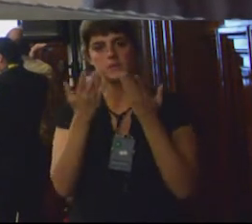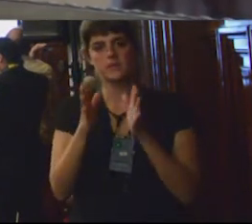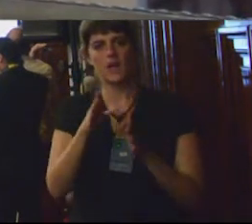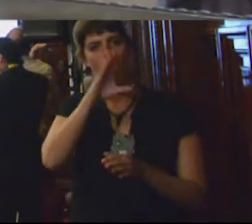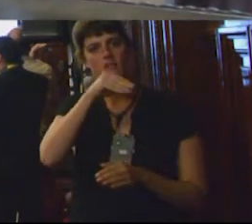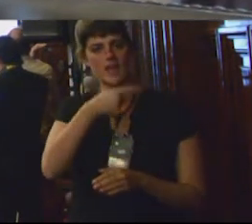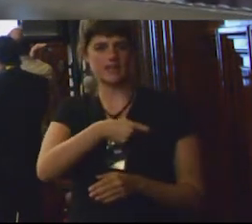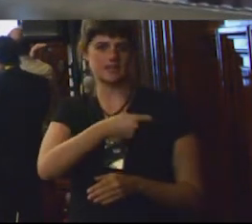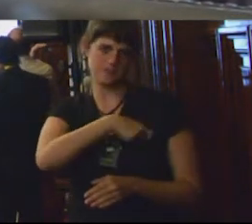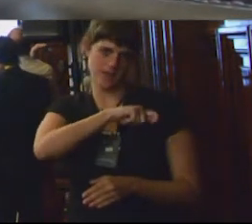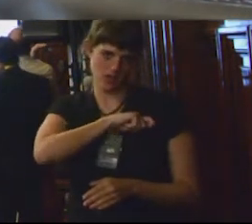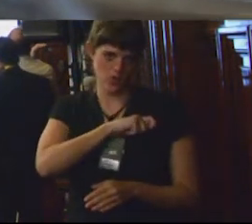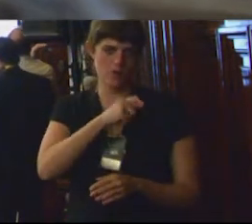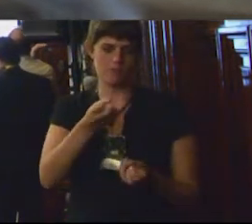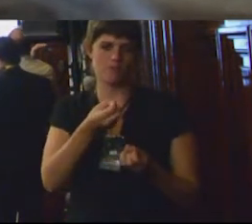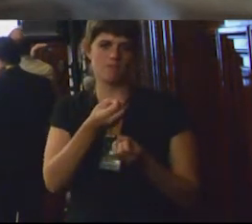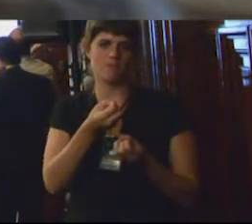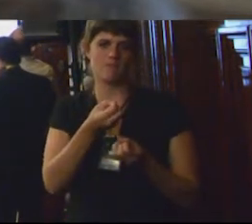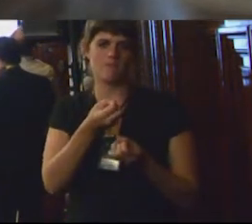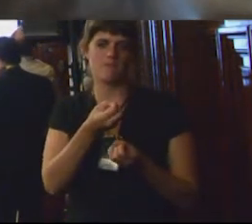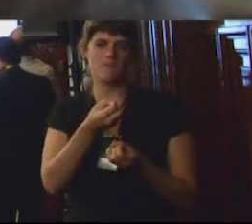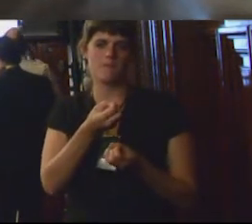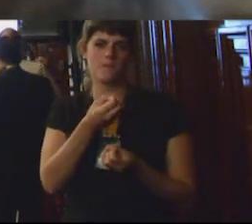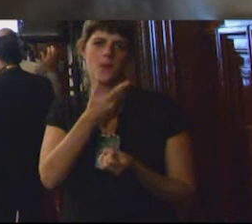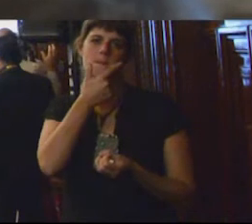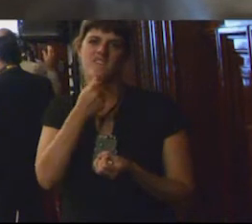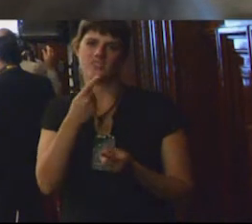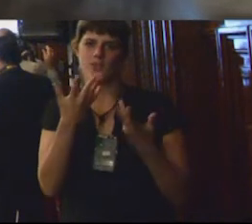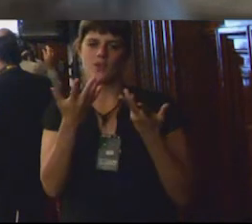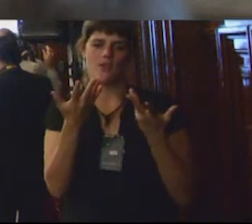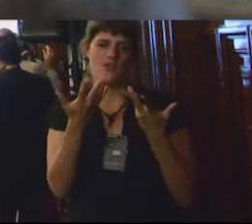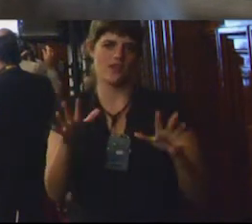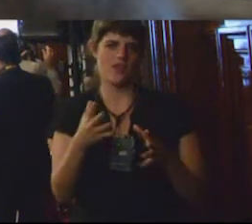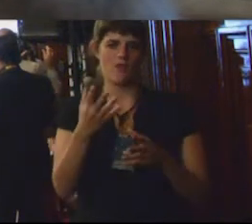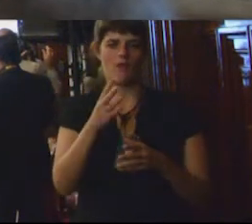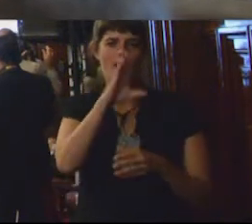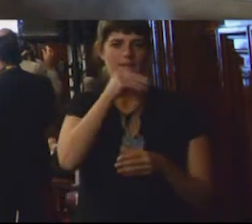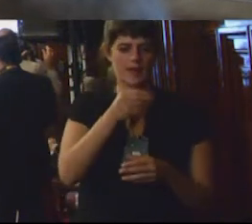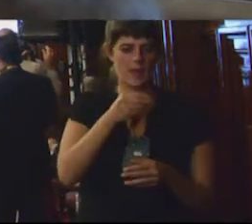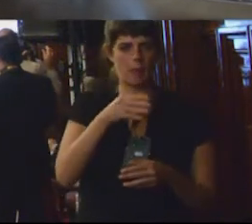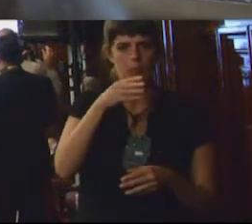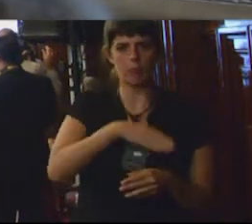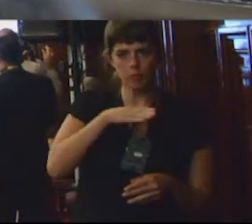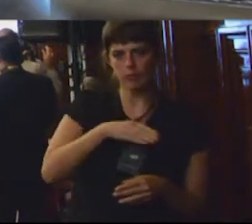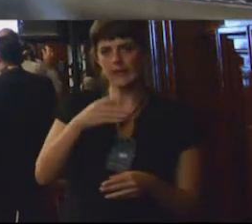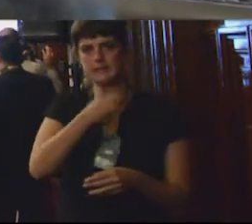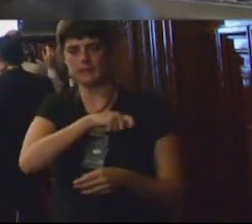para no hacer abuso de mi portuñol. Y porque también quiero saludar muy especialmente a toda